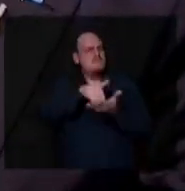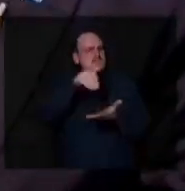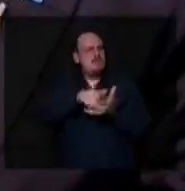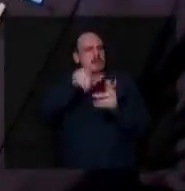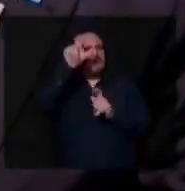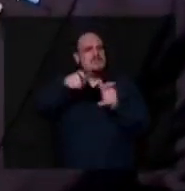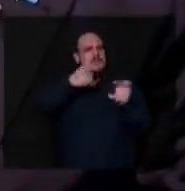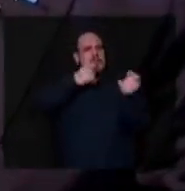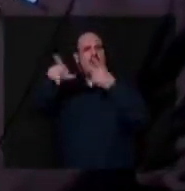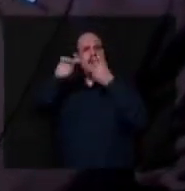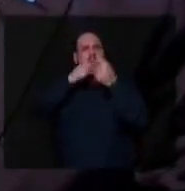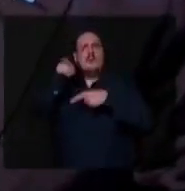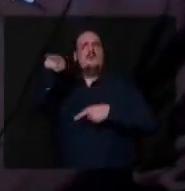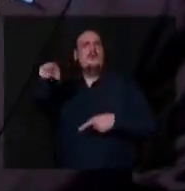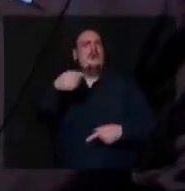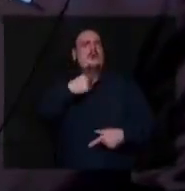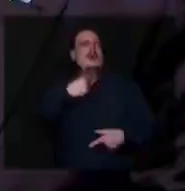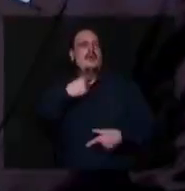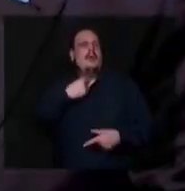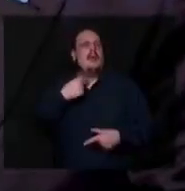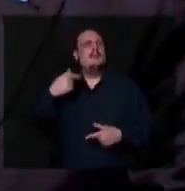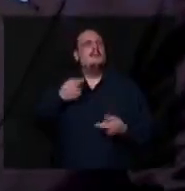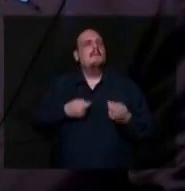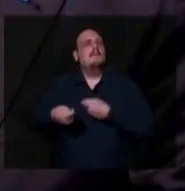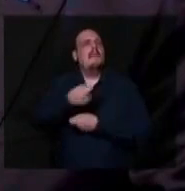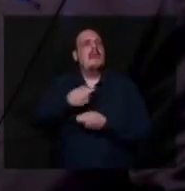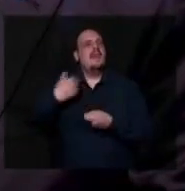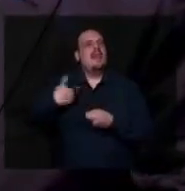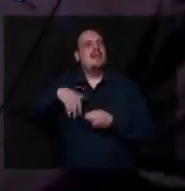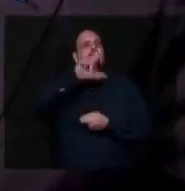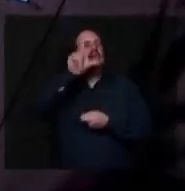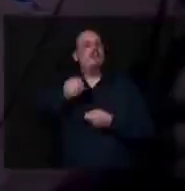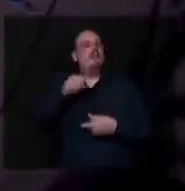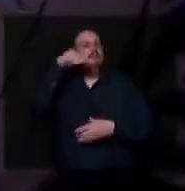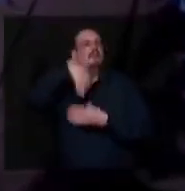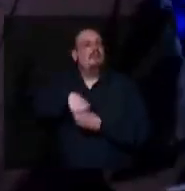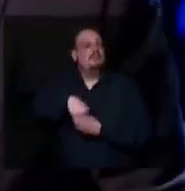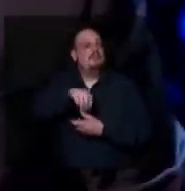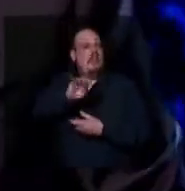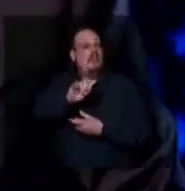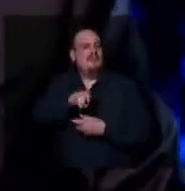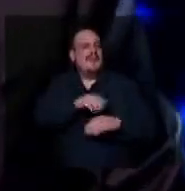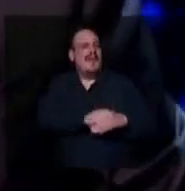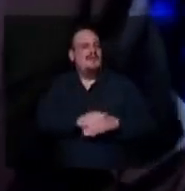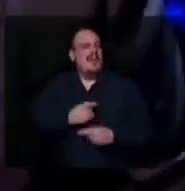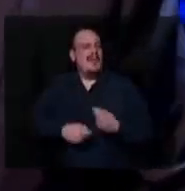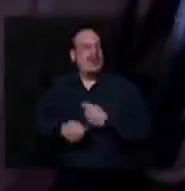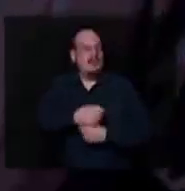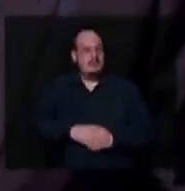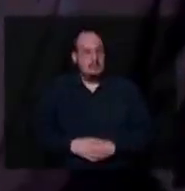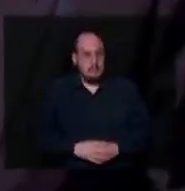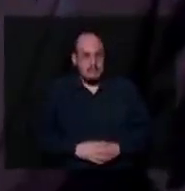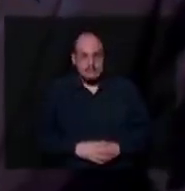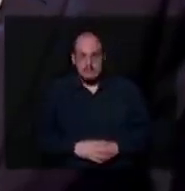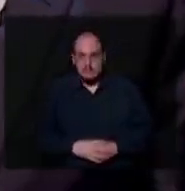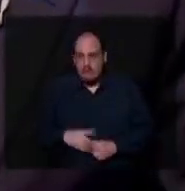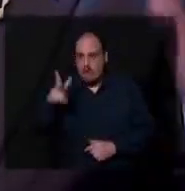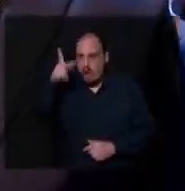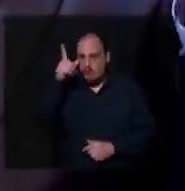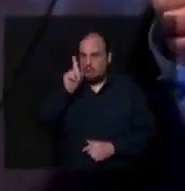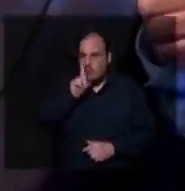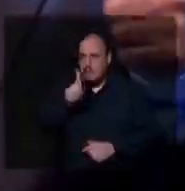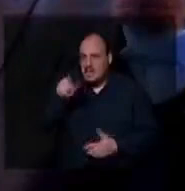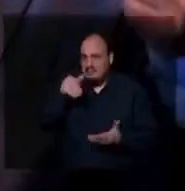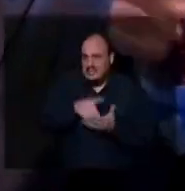entendí cuál era este el objetivo de cada uno de los candidatos ahí entendí Qué tipo de personalidad Qué tipo de ego